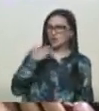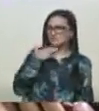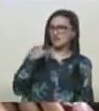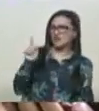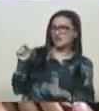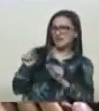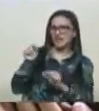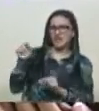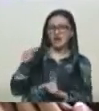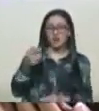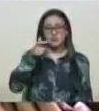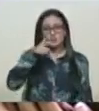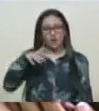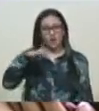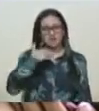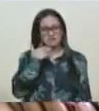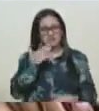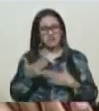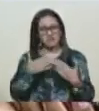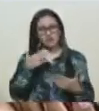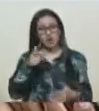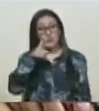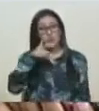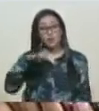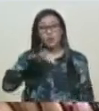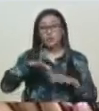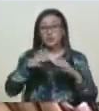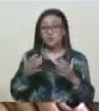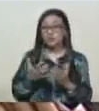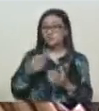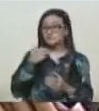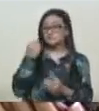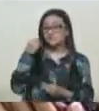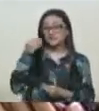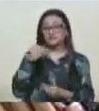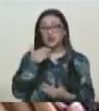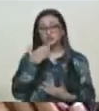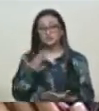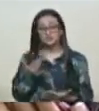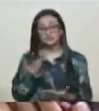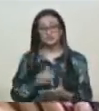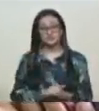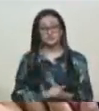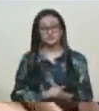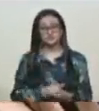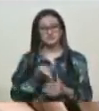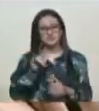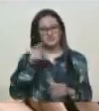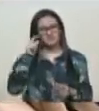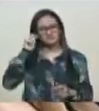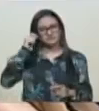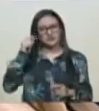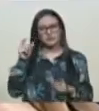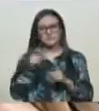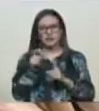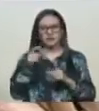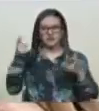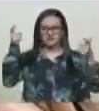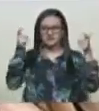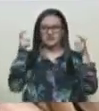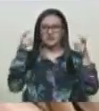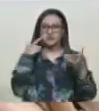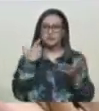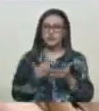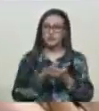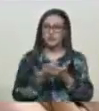este pueblo, pero sobre todo quienes hoy subestiman a los pueblos del mundo que acogieron la palabra del comandante Hugo Chávez, que acogieron la propuesta del